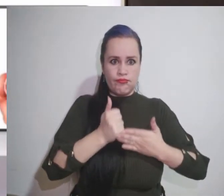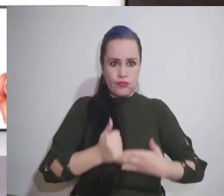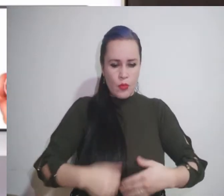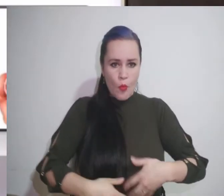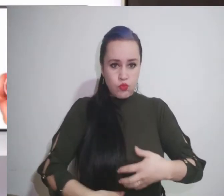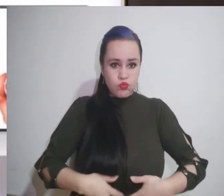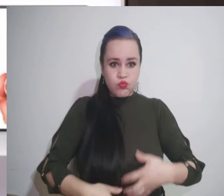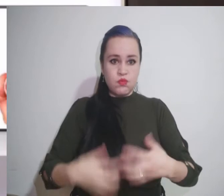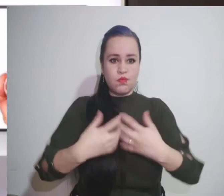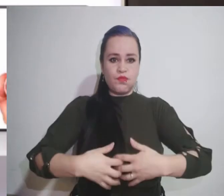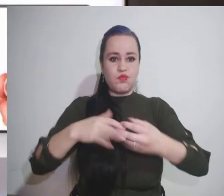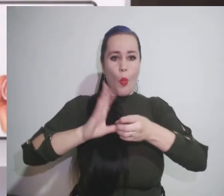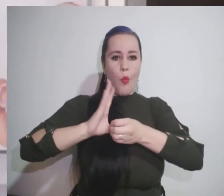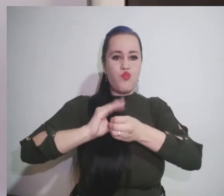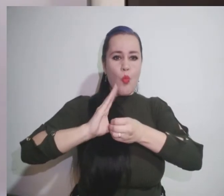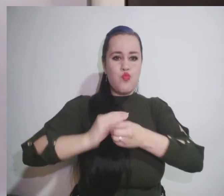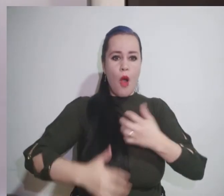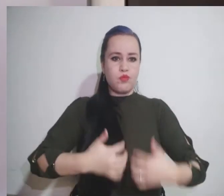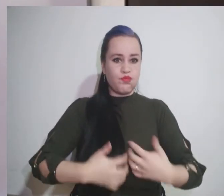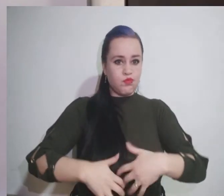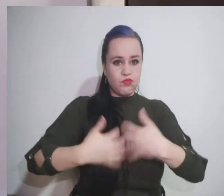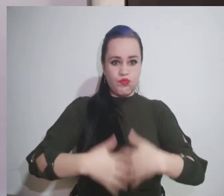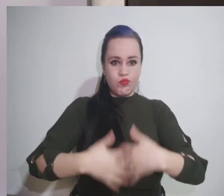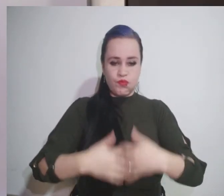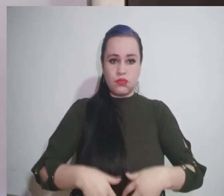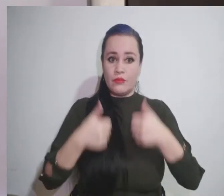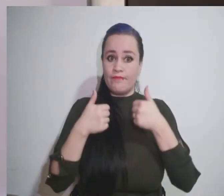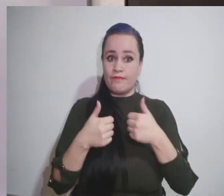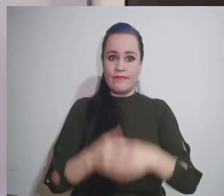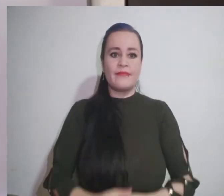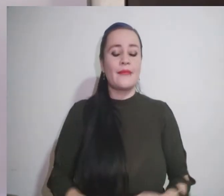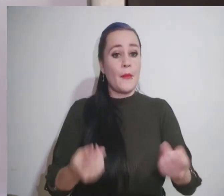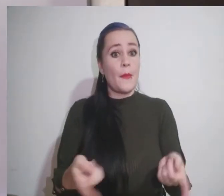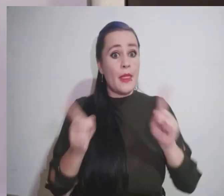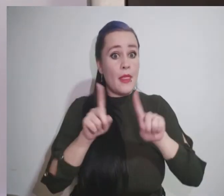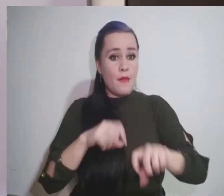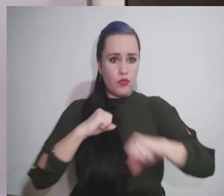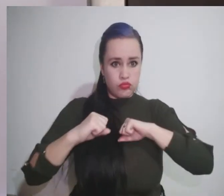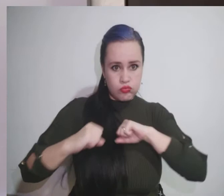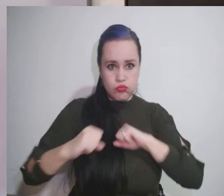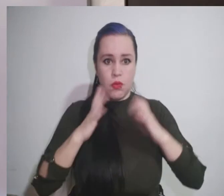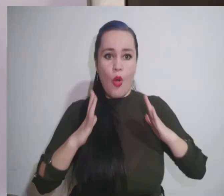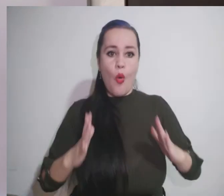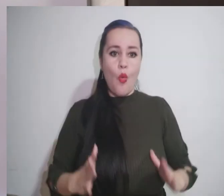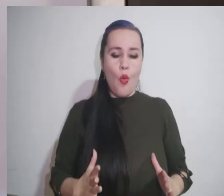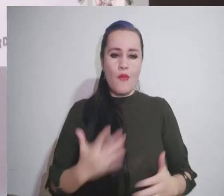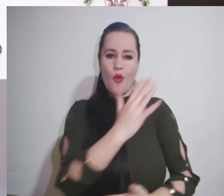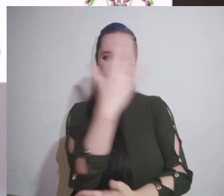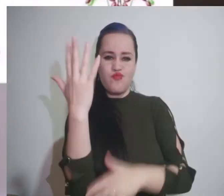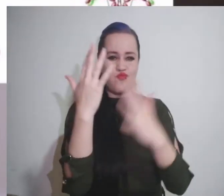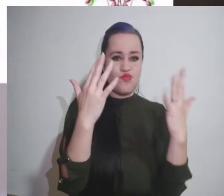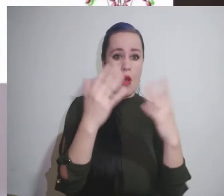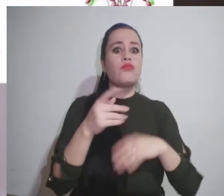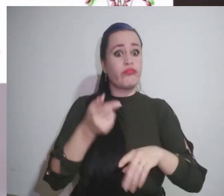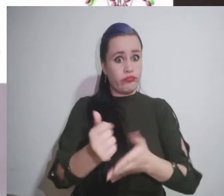nuestro proceso de digestión en el estómago. También dentro de la actividad biológica hay proteínas que actúan en